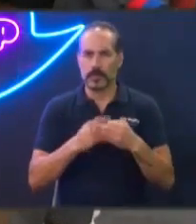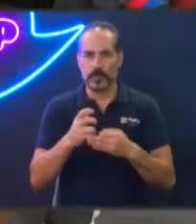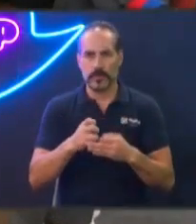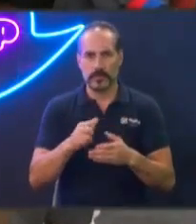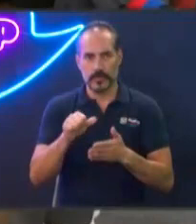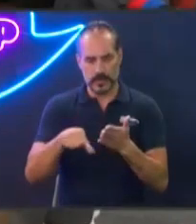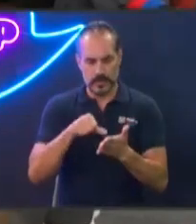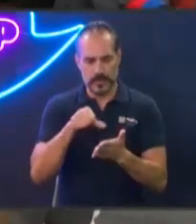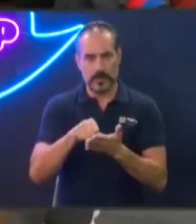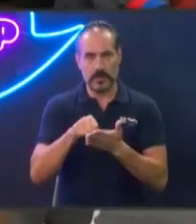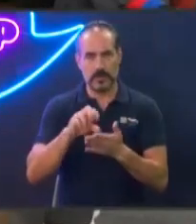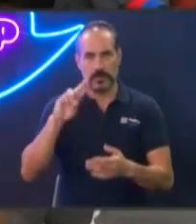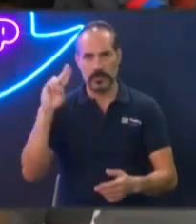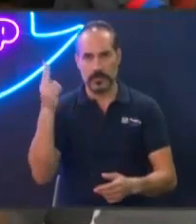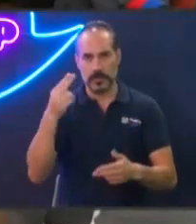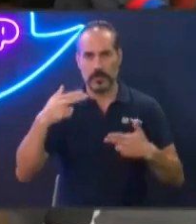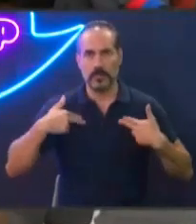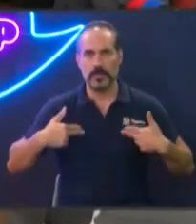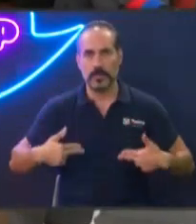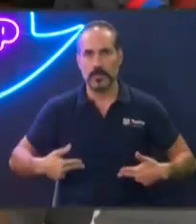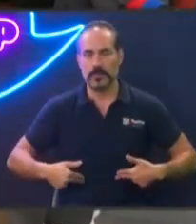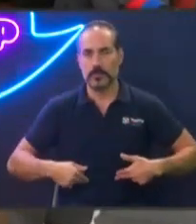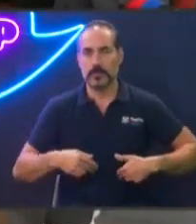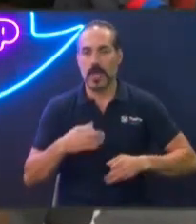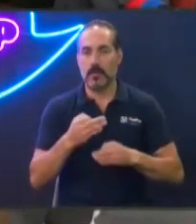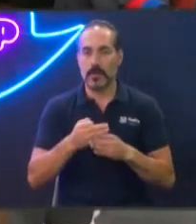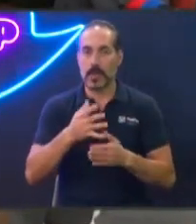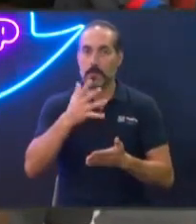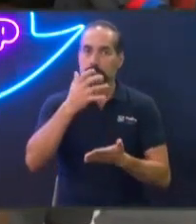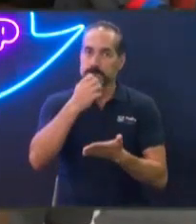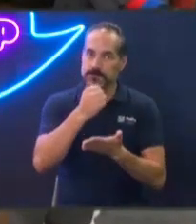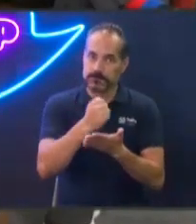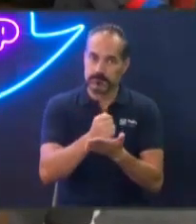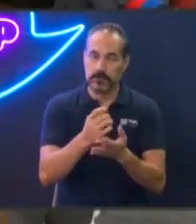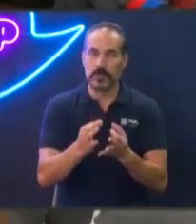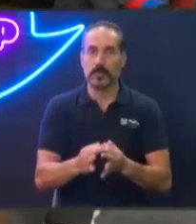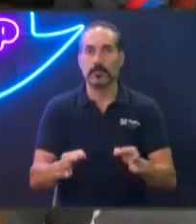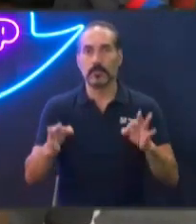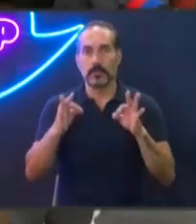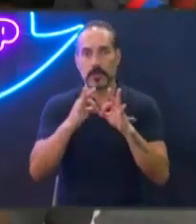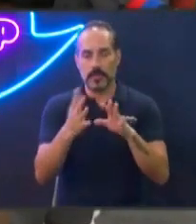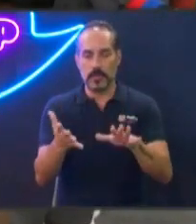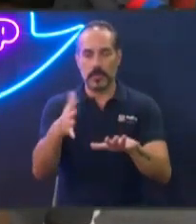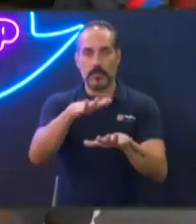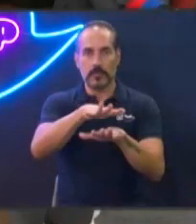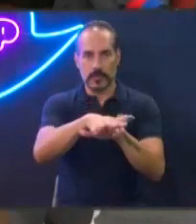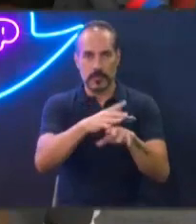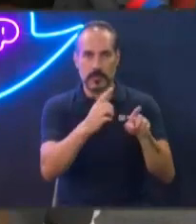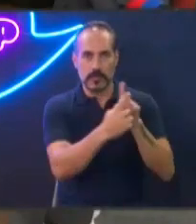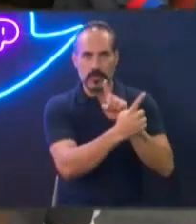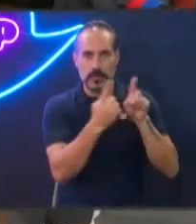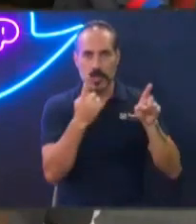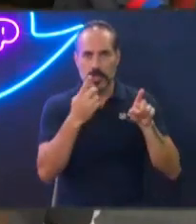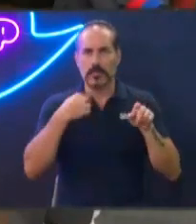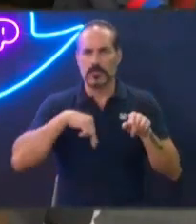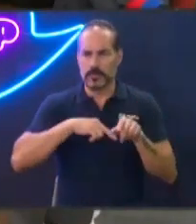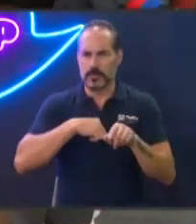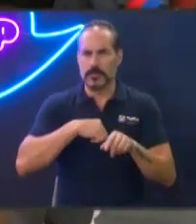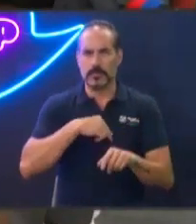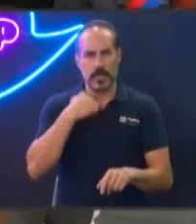Universitario está teniendo un impacto no solamente en esta inclusión social que es lo que buscamos como tú bien lo